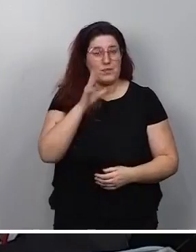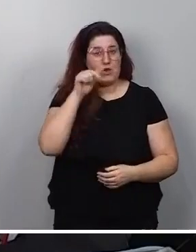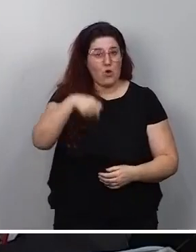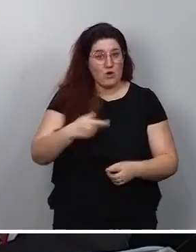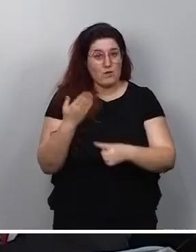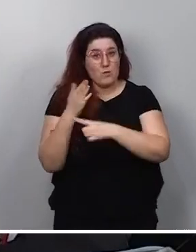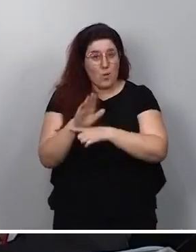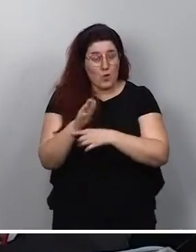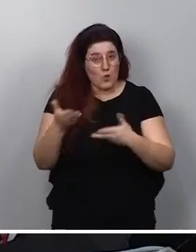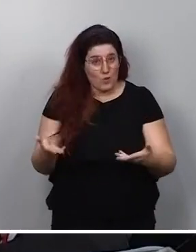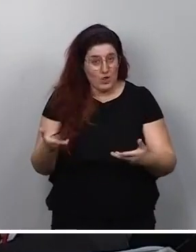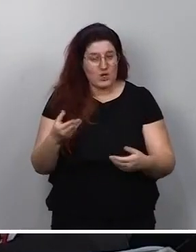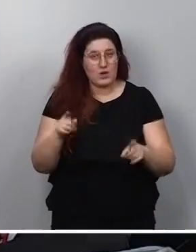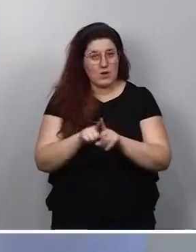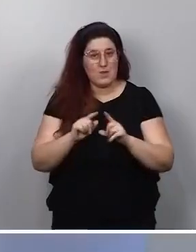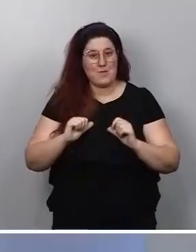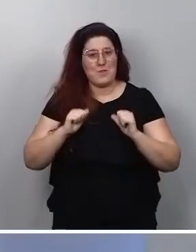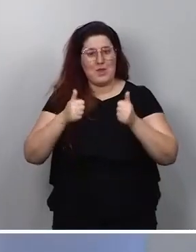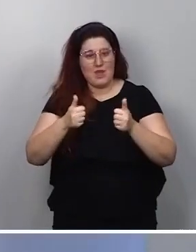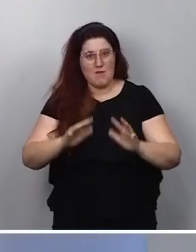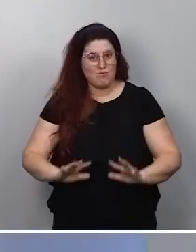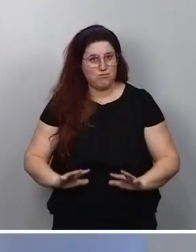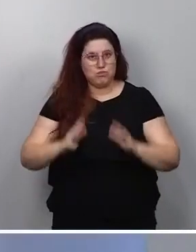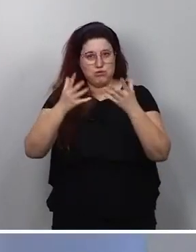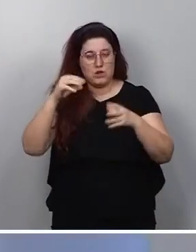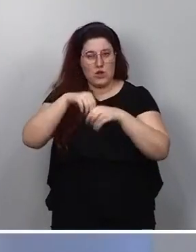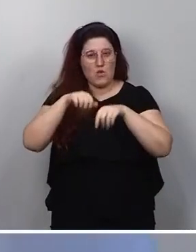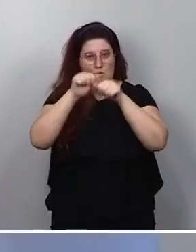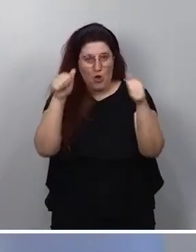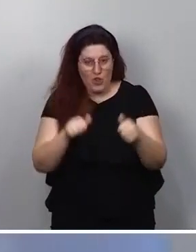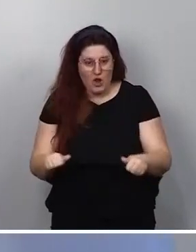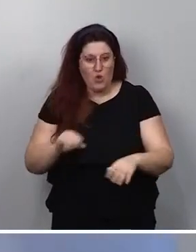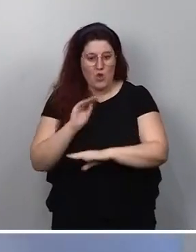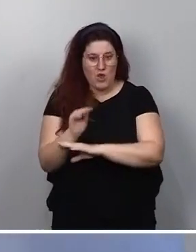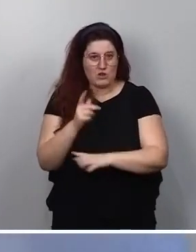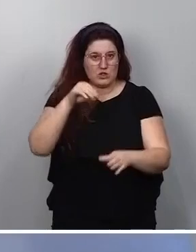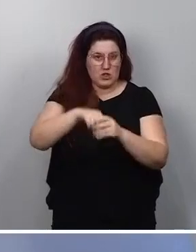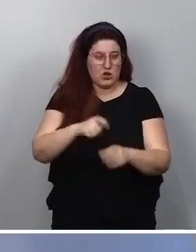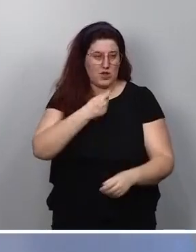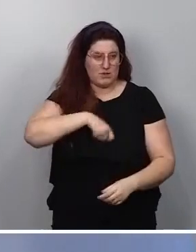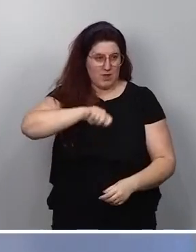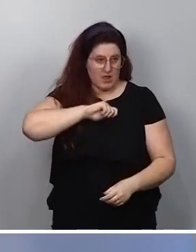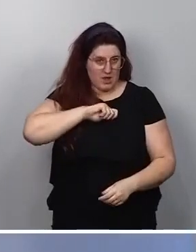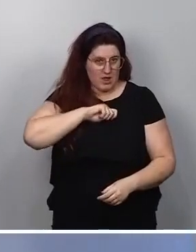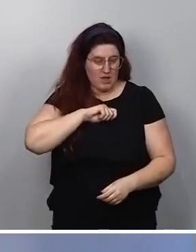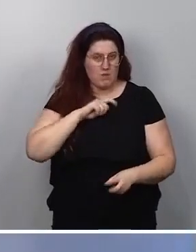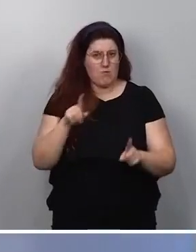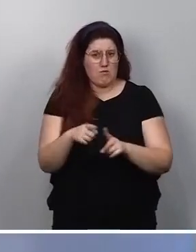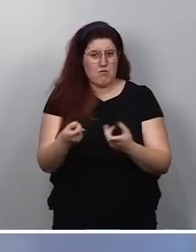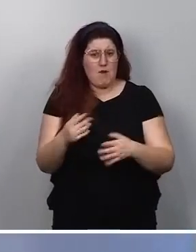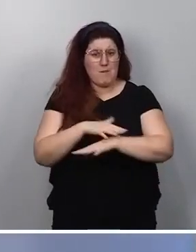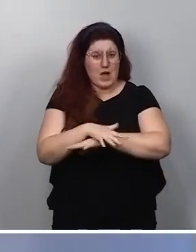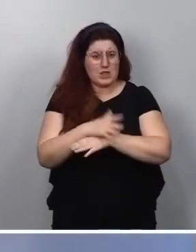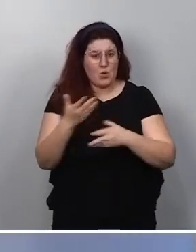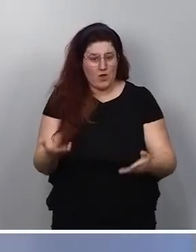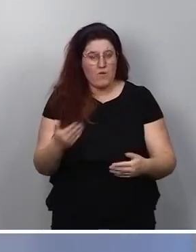entamos es el inicio de una Revolución en el modelo de cuidados en España la premisa sobre la que se apoya es muy sencilla y es que el